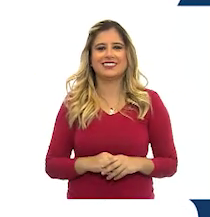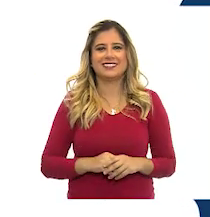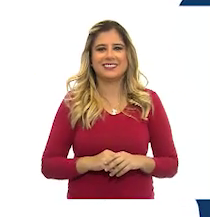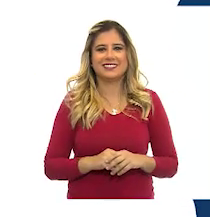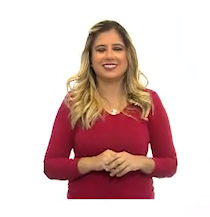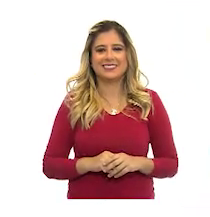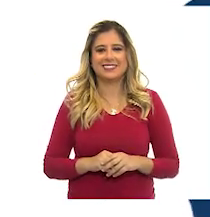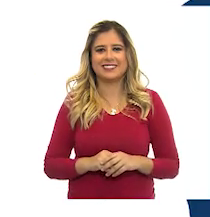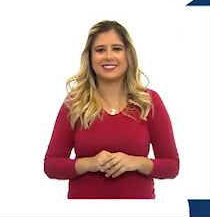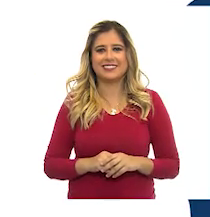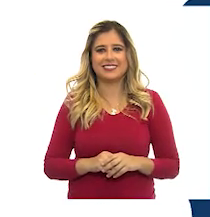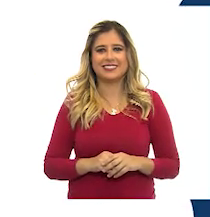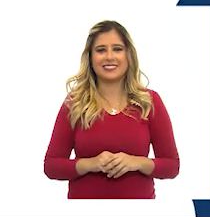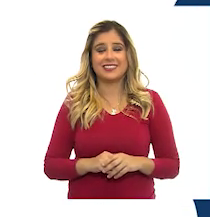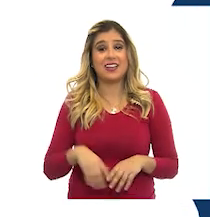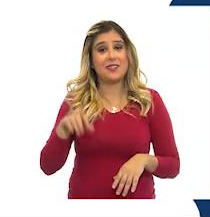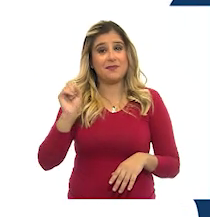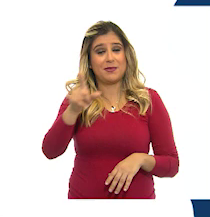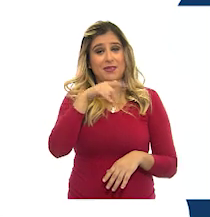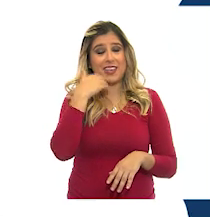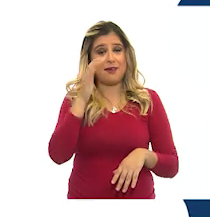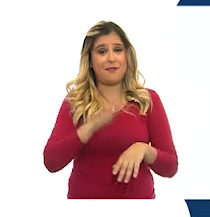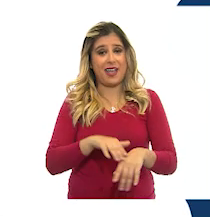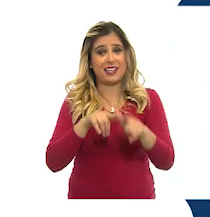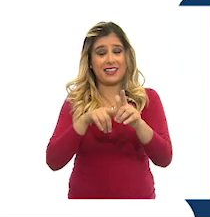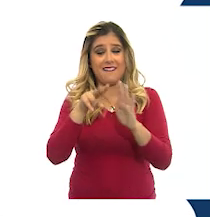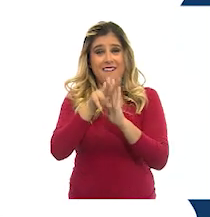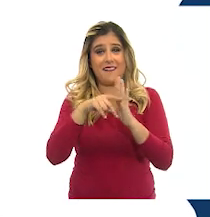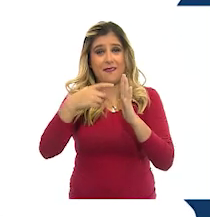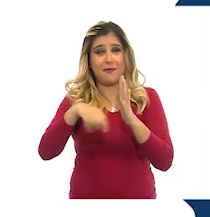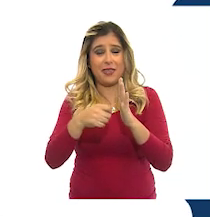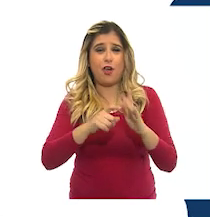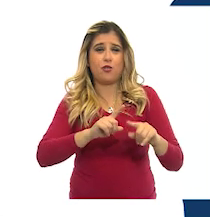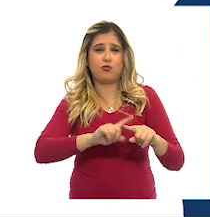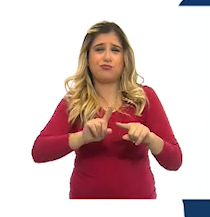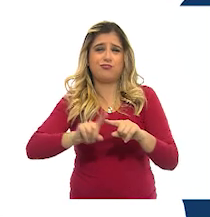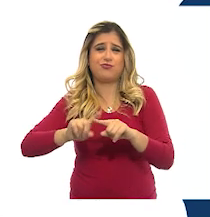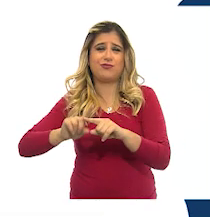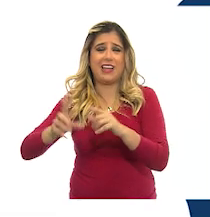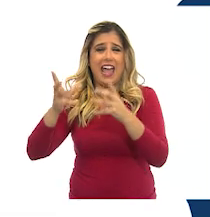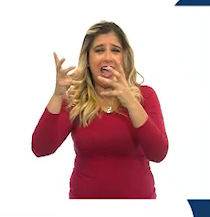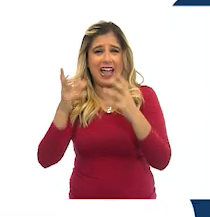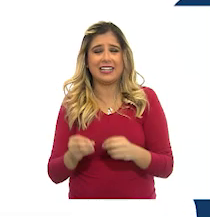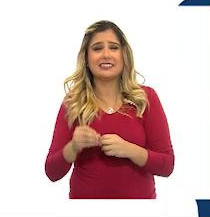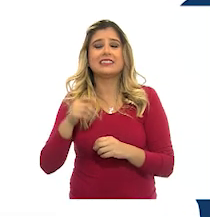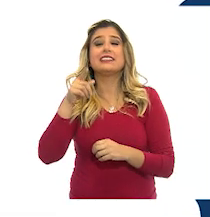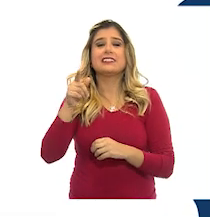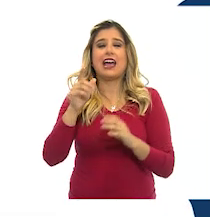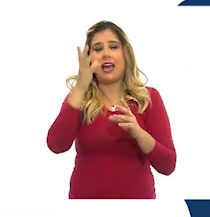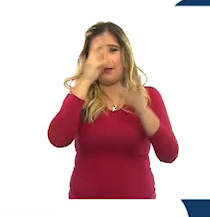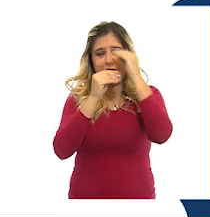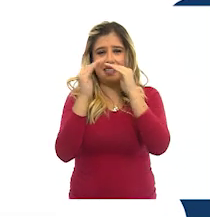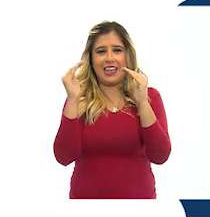conalitec.cep.gov.mx. Si quieres volver a ver los programas de Aprende en Casa, los puedes encontrar en la